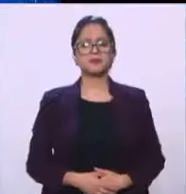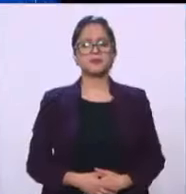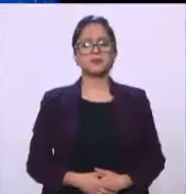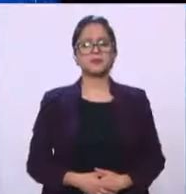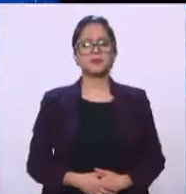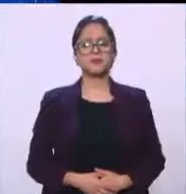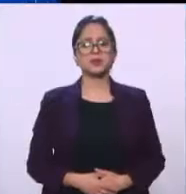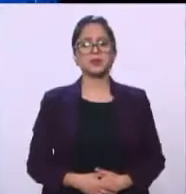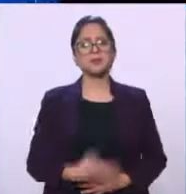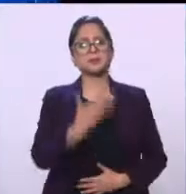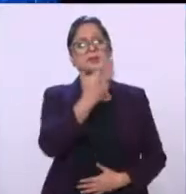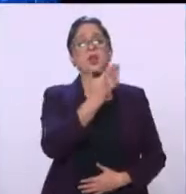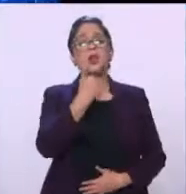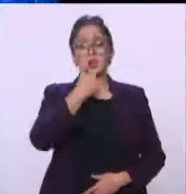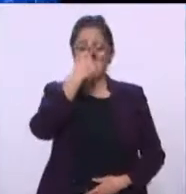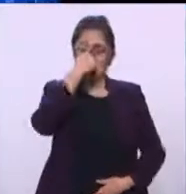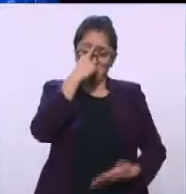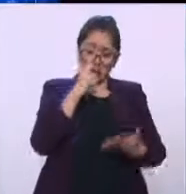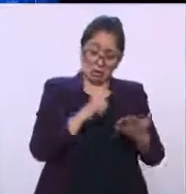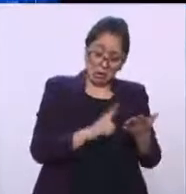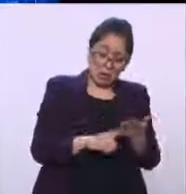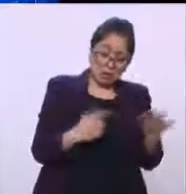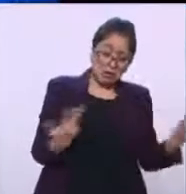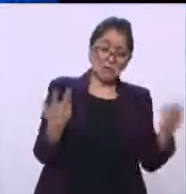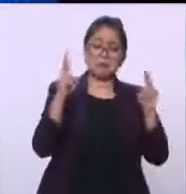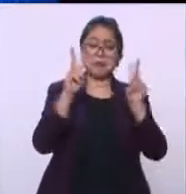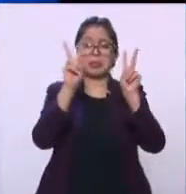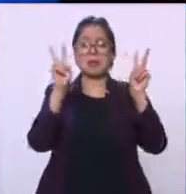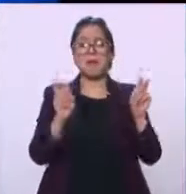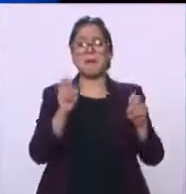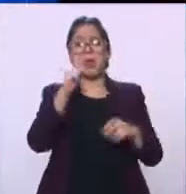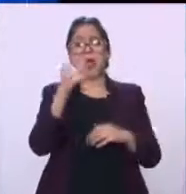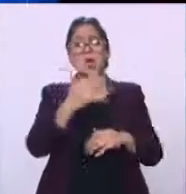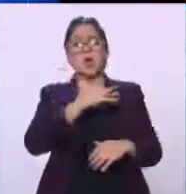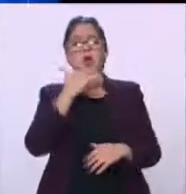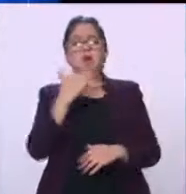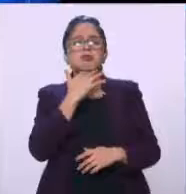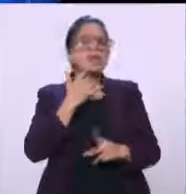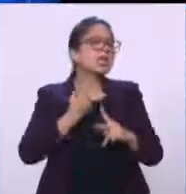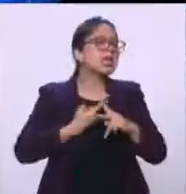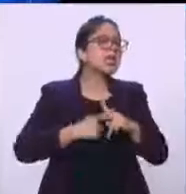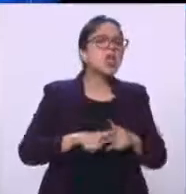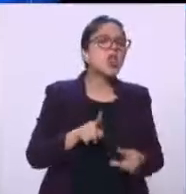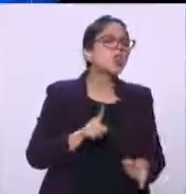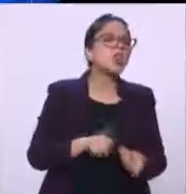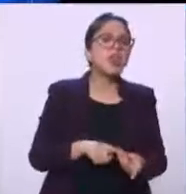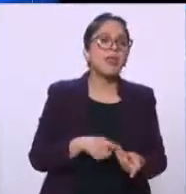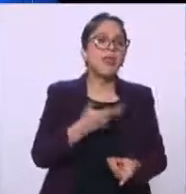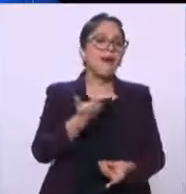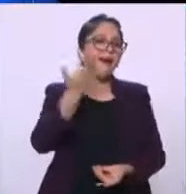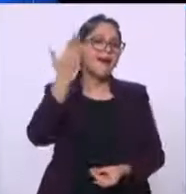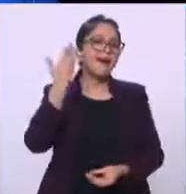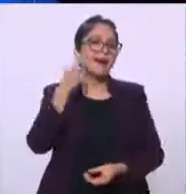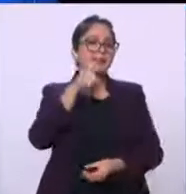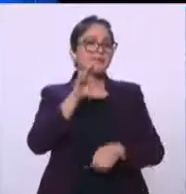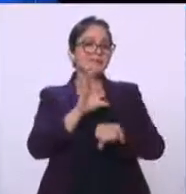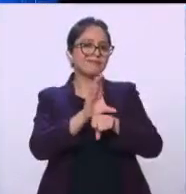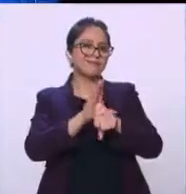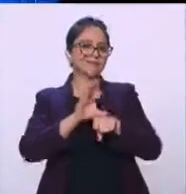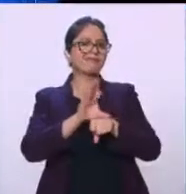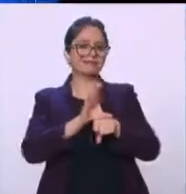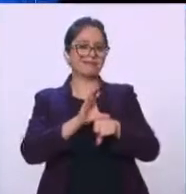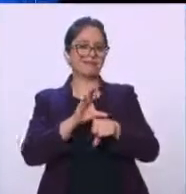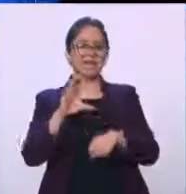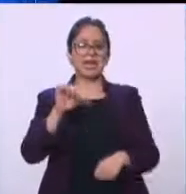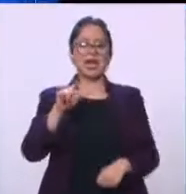empieza el tema de la corrupción en el sexenio de Carlos Salinas de Gortari de una manera, digamos, mucho